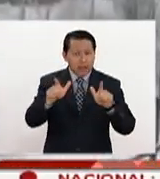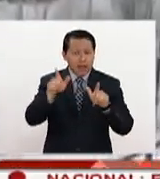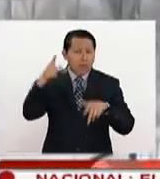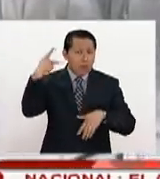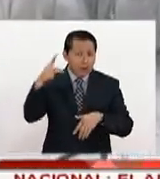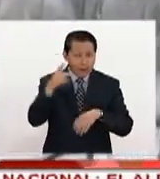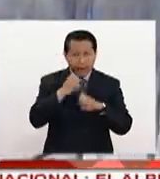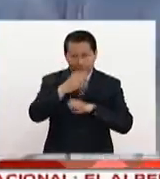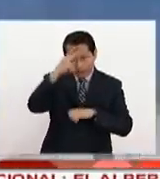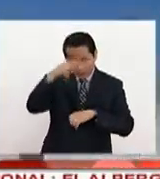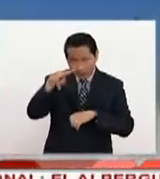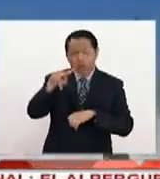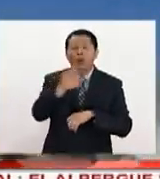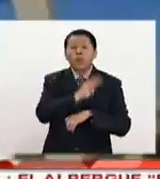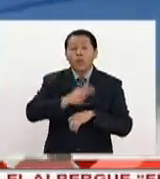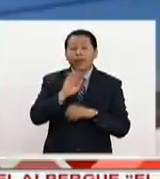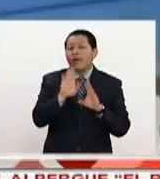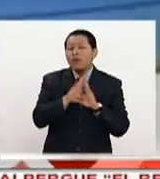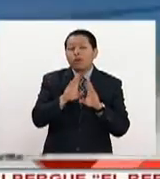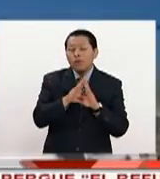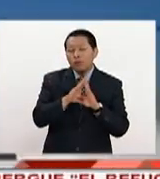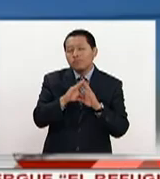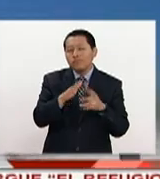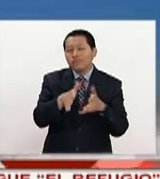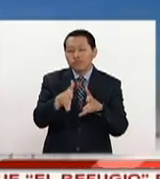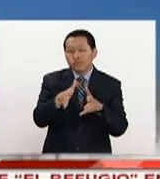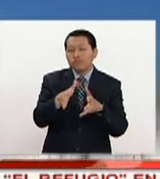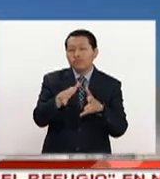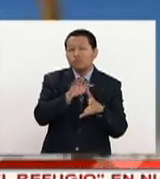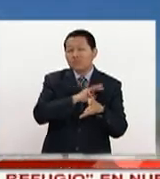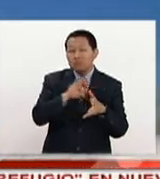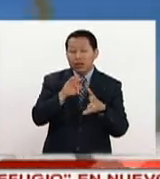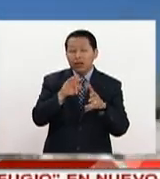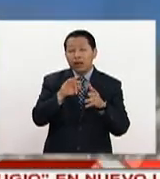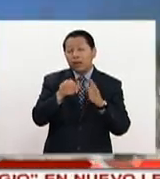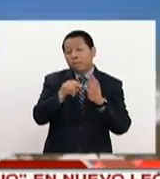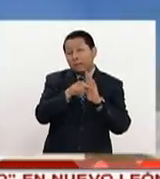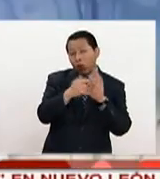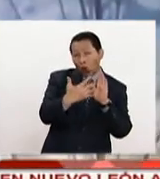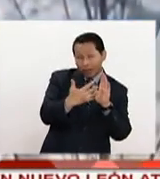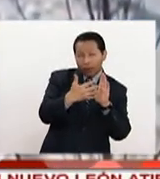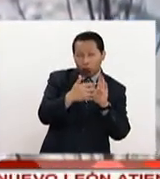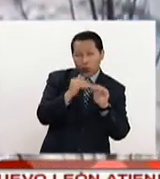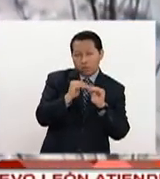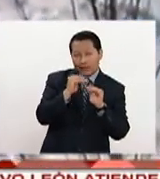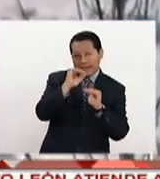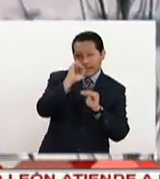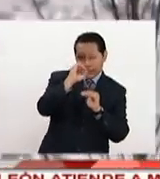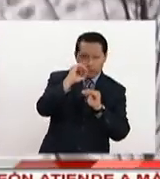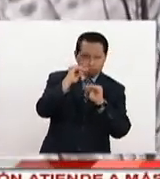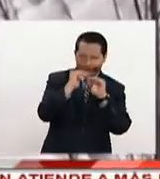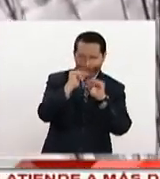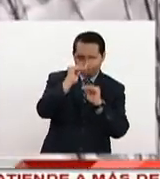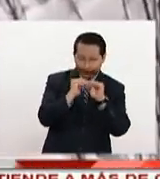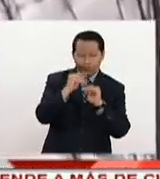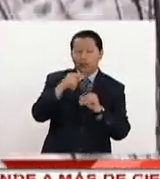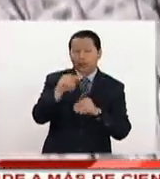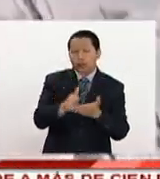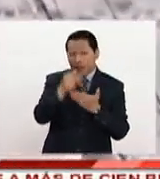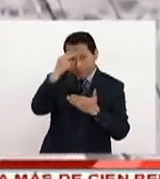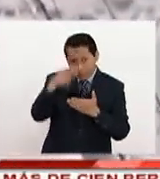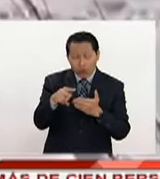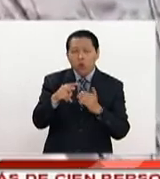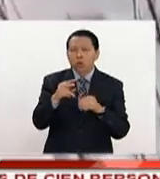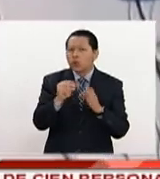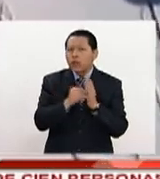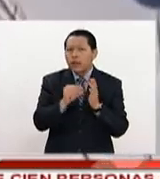y el Estado de México, las temperaturas se mantendrán entre los -5 y los 0 grados. Mientras que aquí en la Ciudad de México se mantiene activa